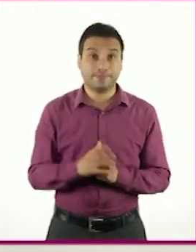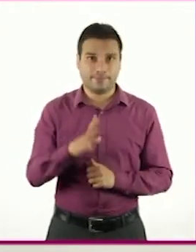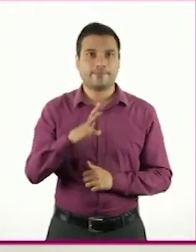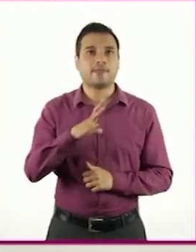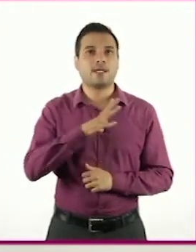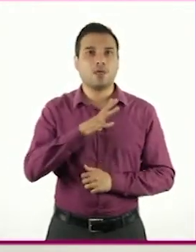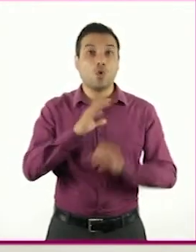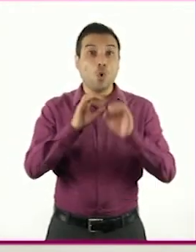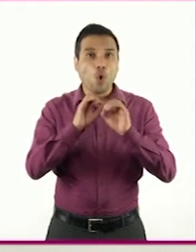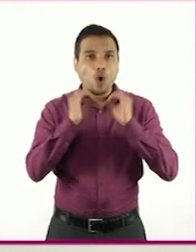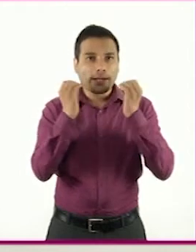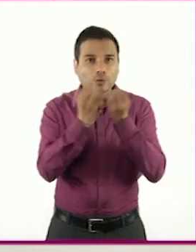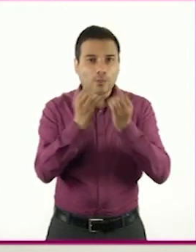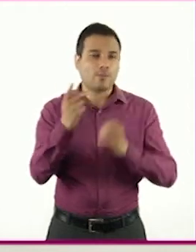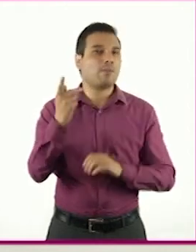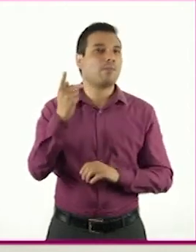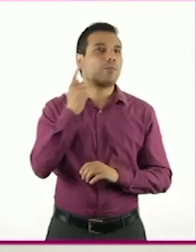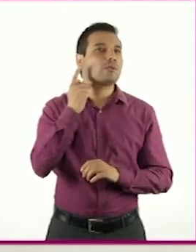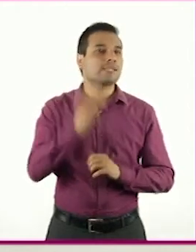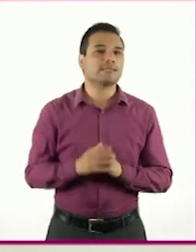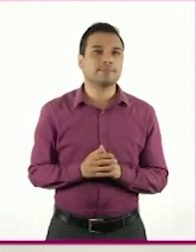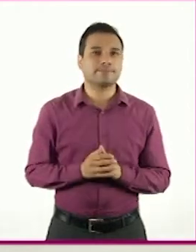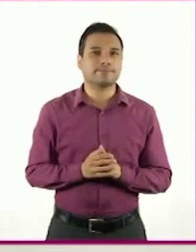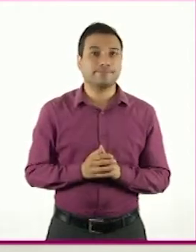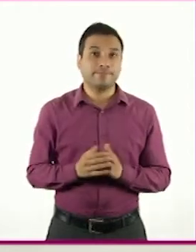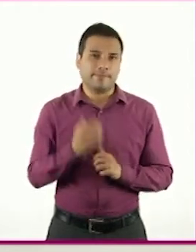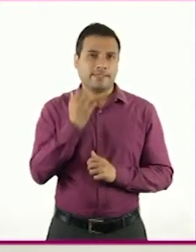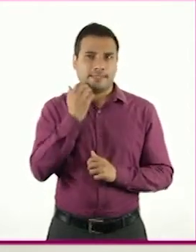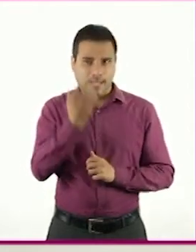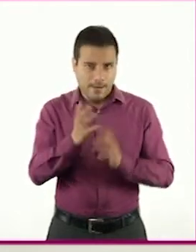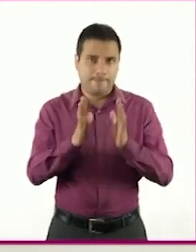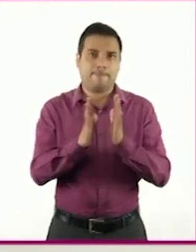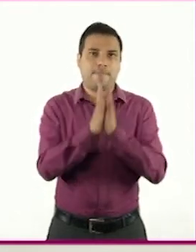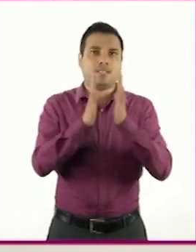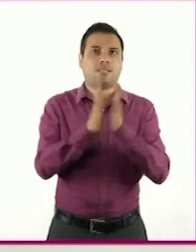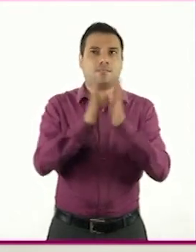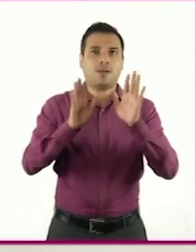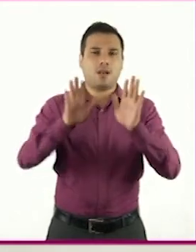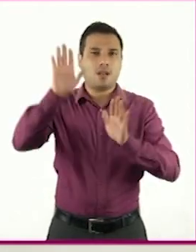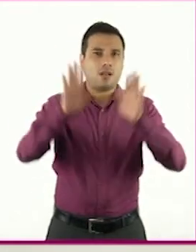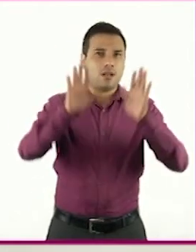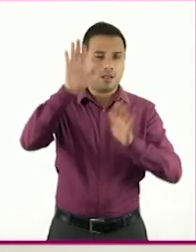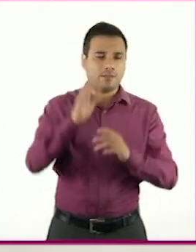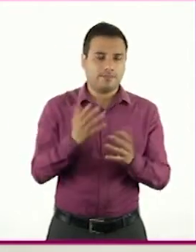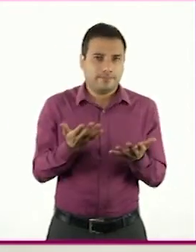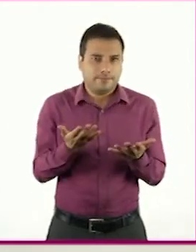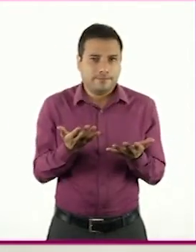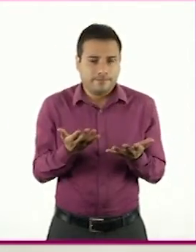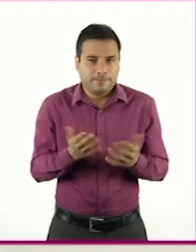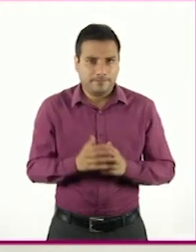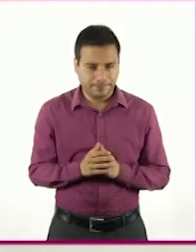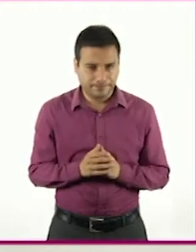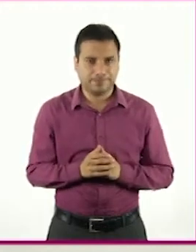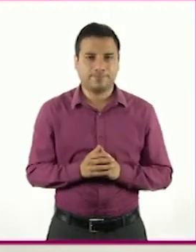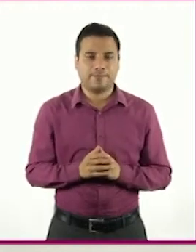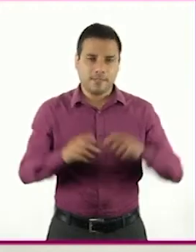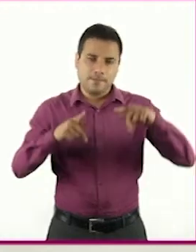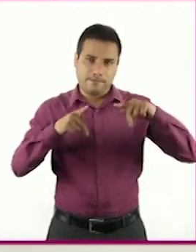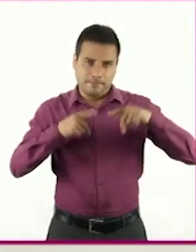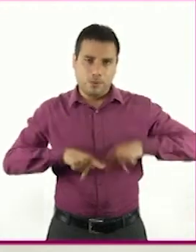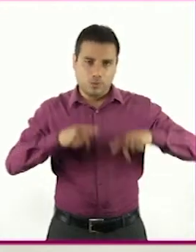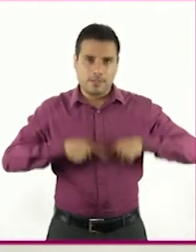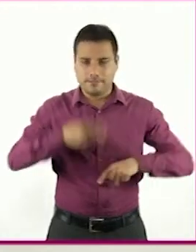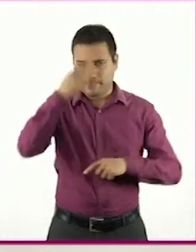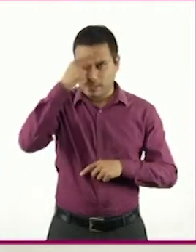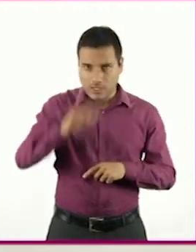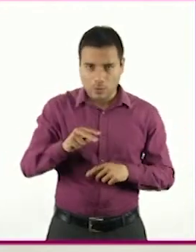organizaciones políticas que buscaban la representación democrática de los migrantes mexicanos y sus descendientes en las instituciones del